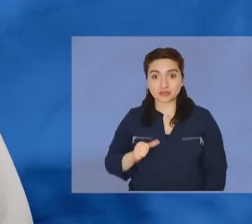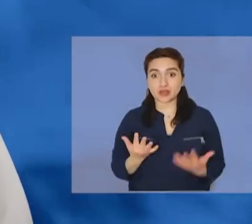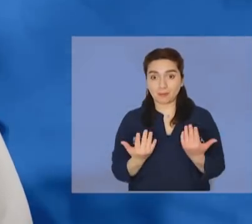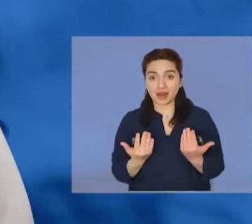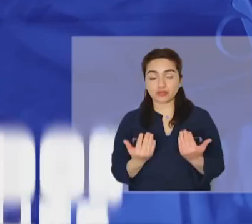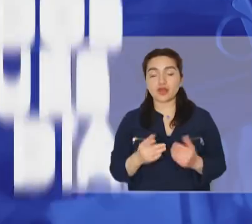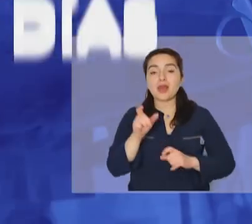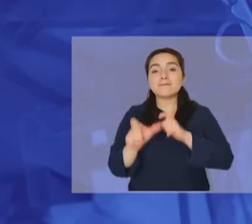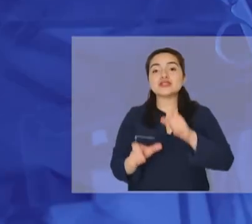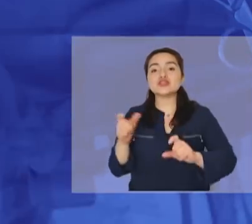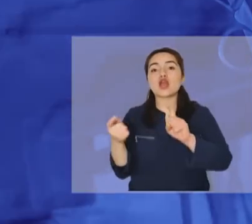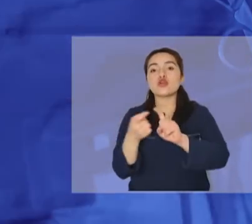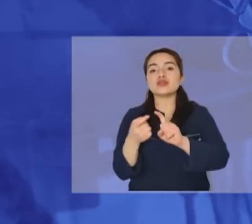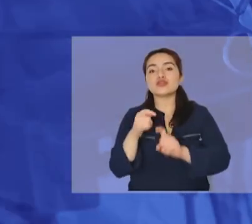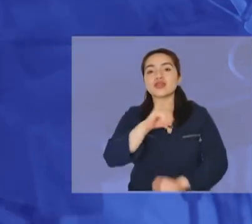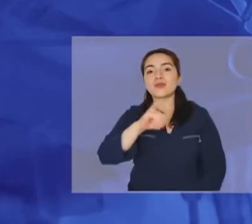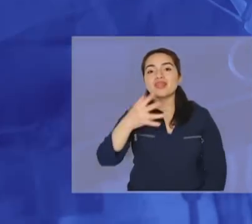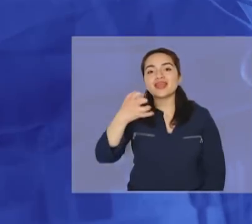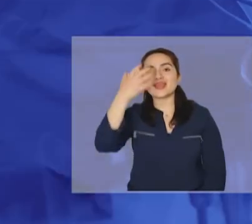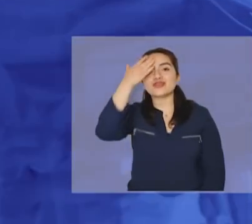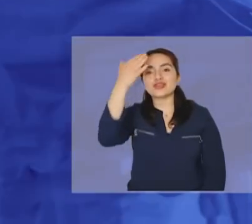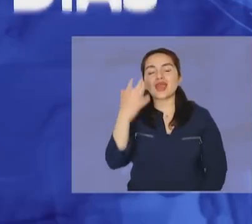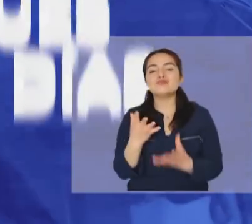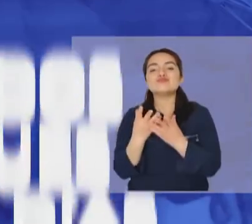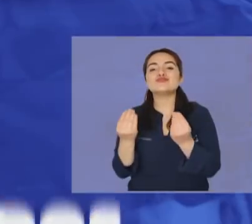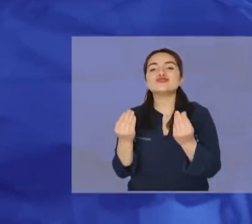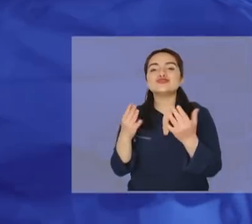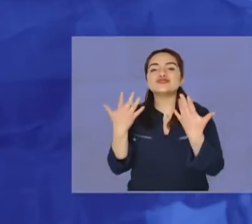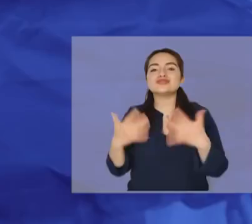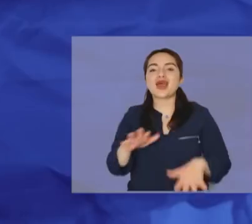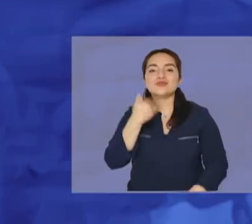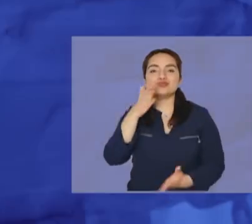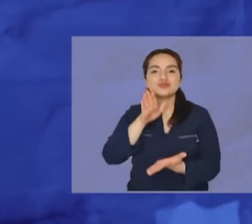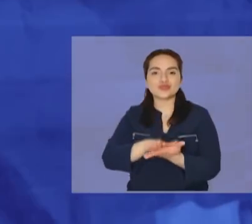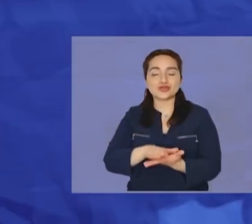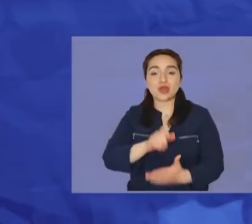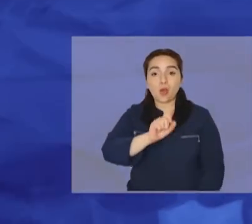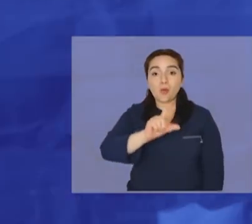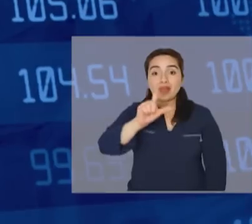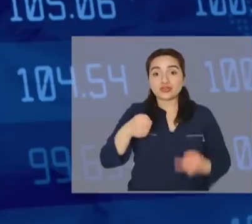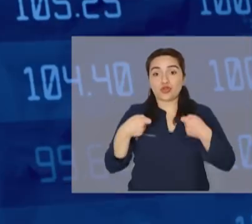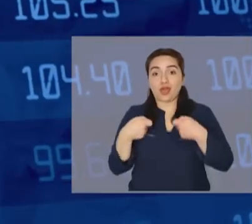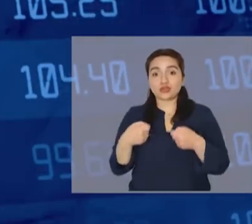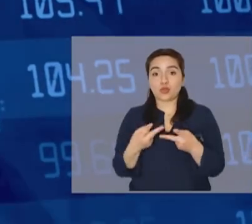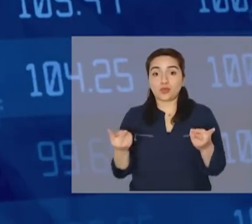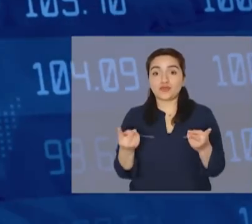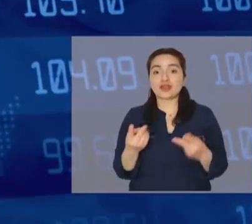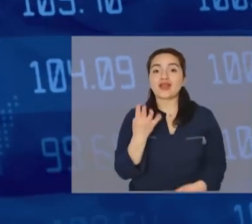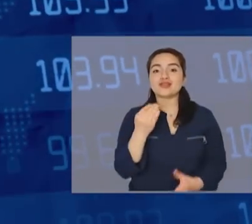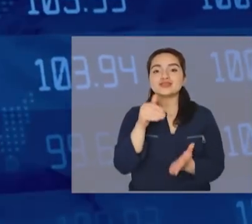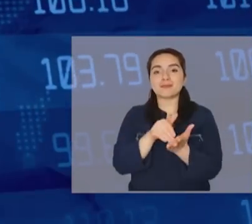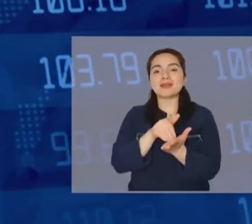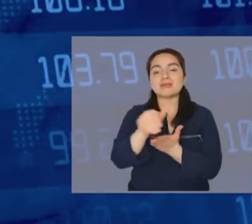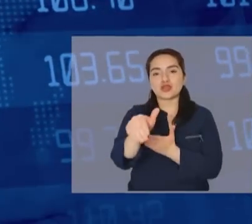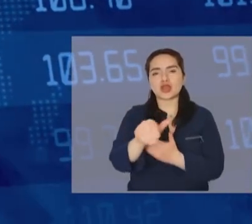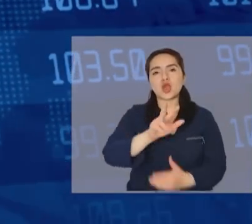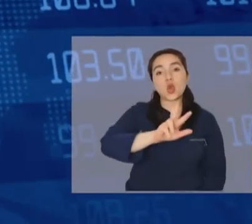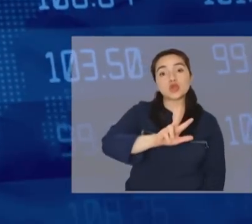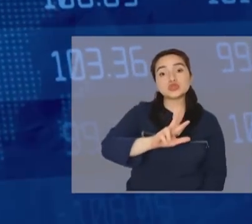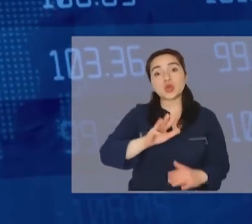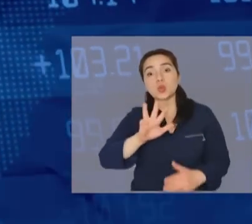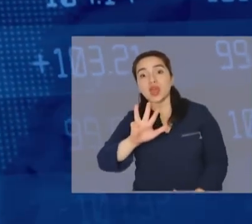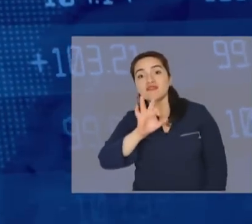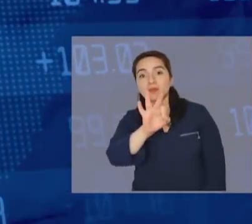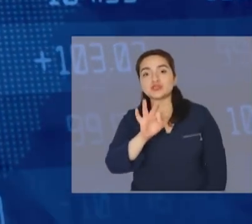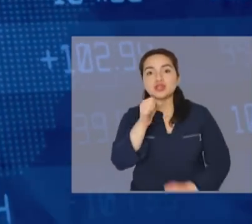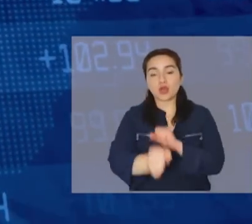en cirugía, pacientes que son ubicados después de 500 días, muchos de ellos han fallecido, un aumento del gasto público sobre los